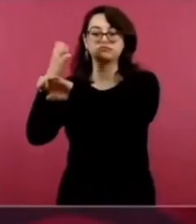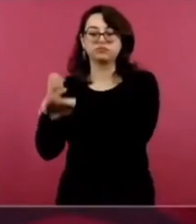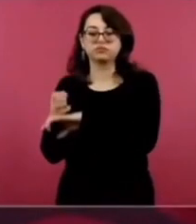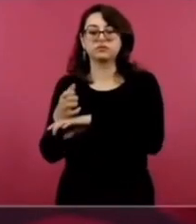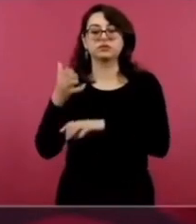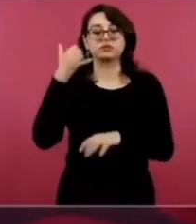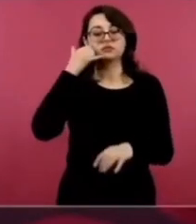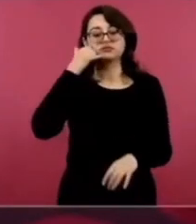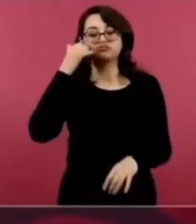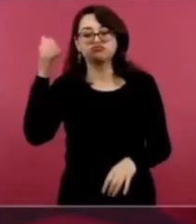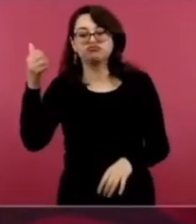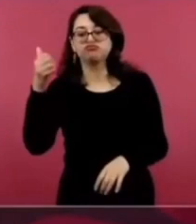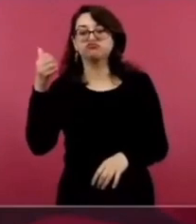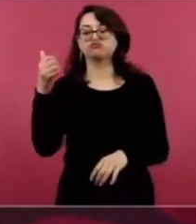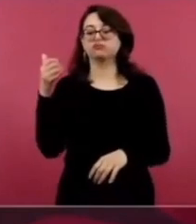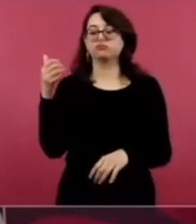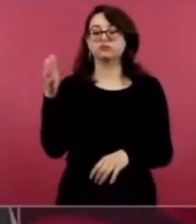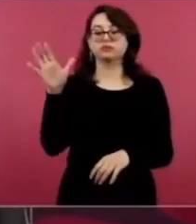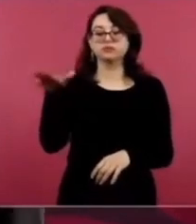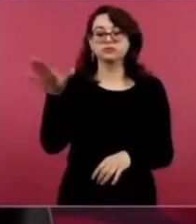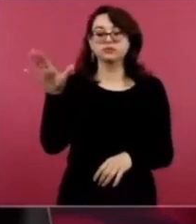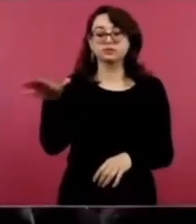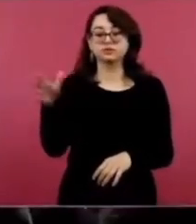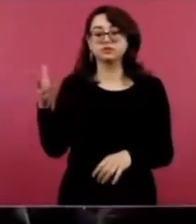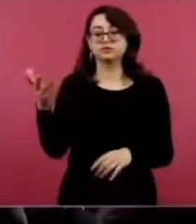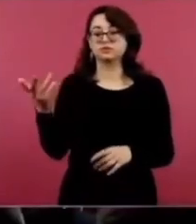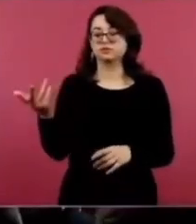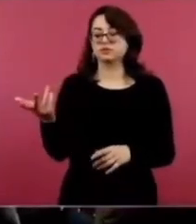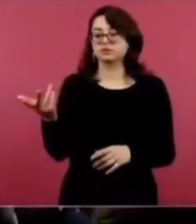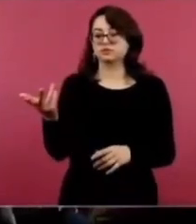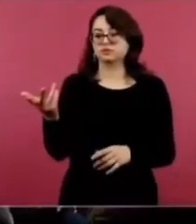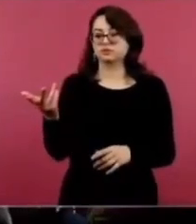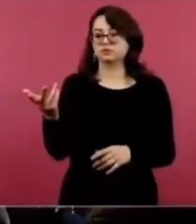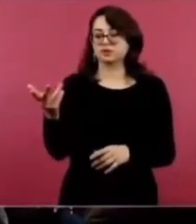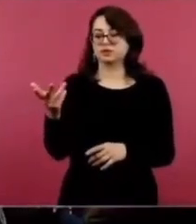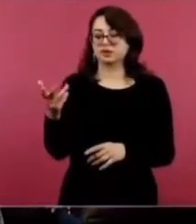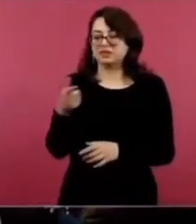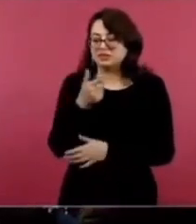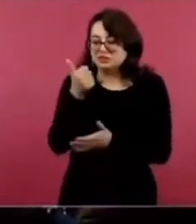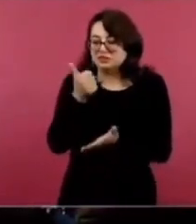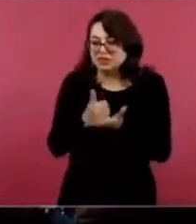y les decían, ¿no?, por teléfono, pero ¿cómo vives ahí?